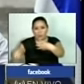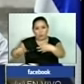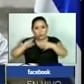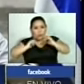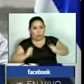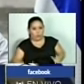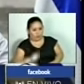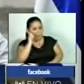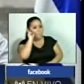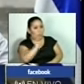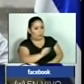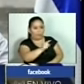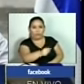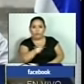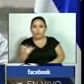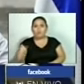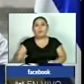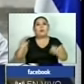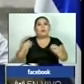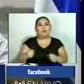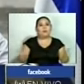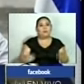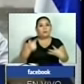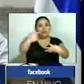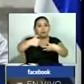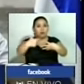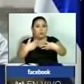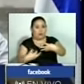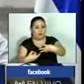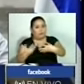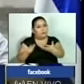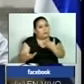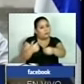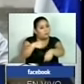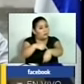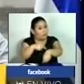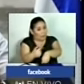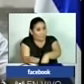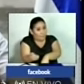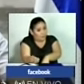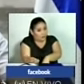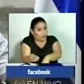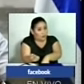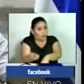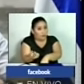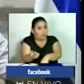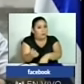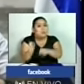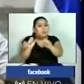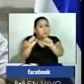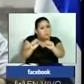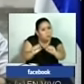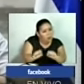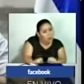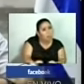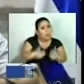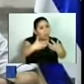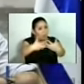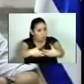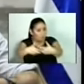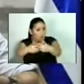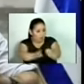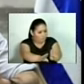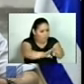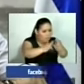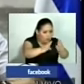manera coercitiva hacer cumplir las medidas. Habrá un momento, muy pronto, donde podrán ir reabriéndose de manera ordenada,